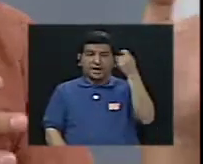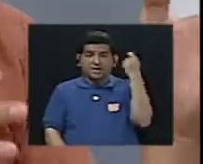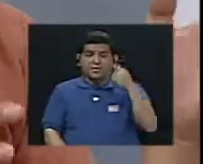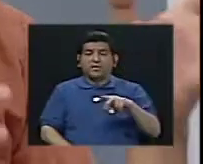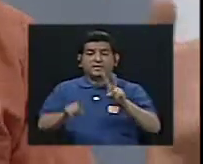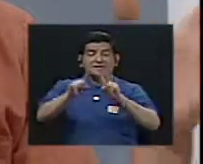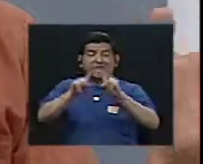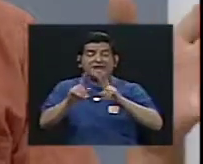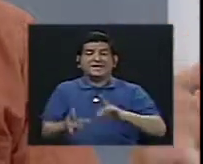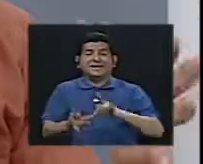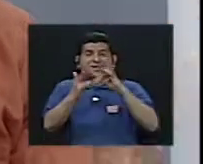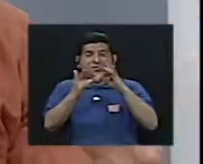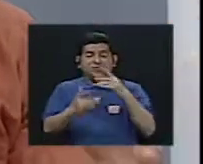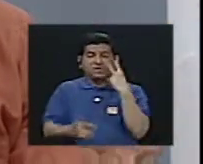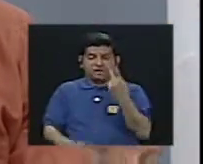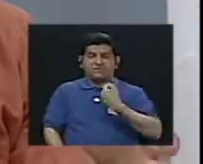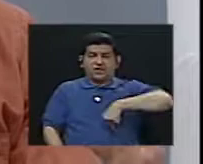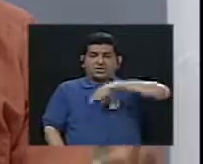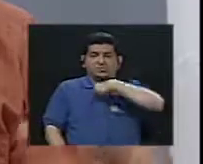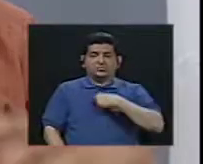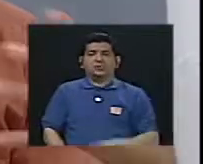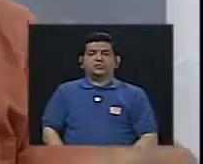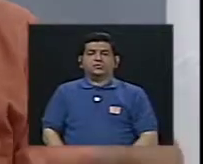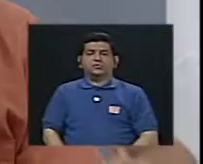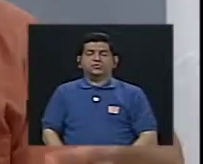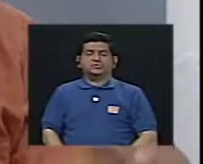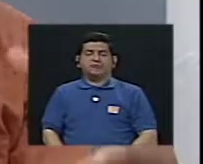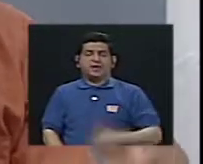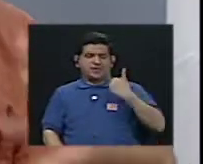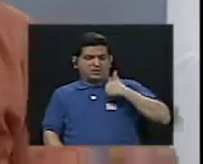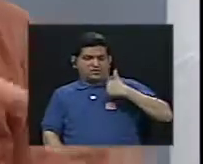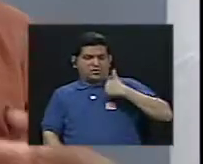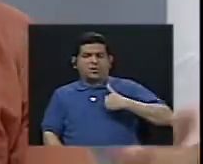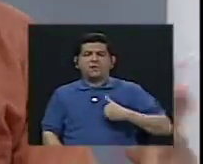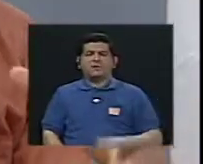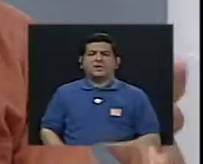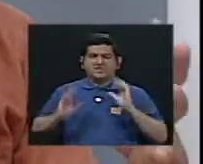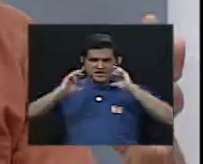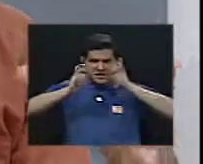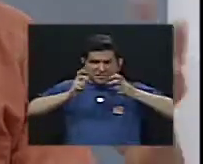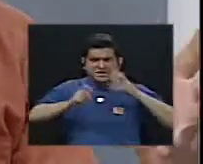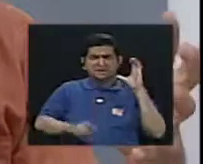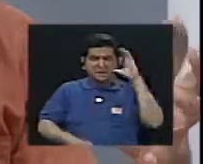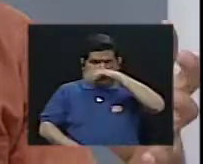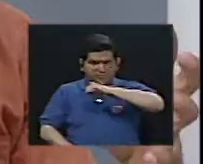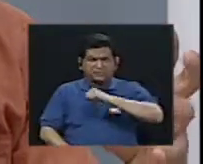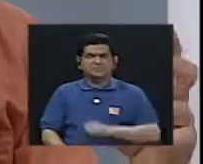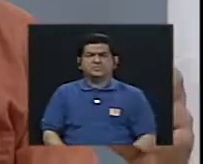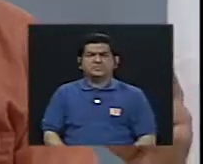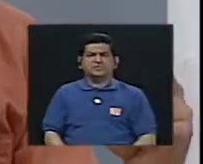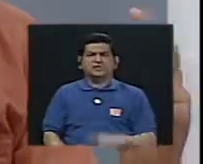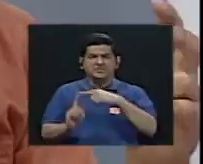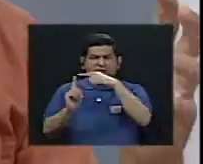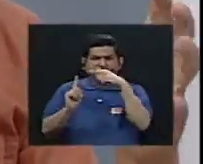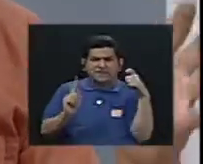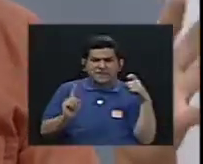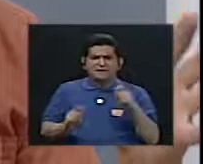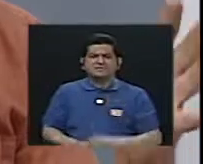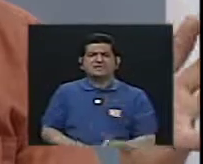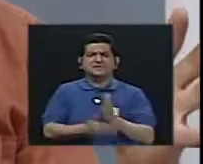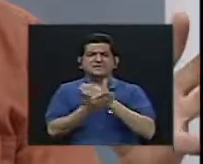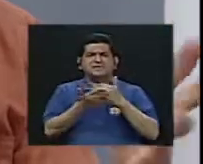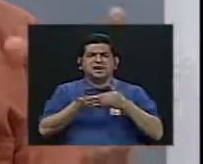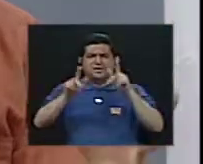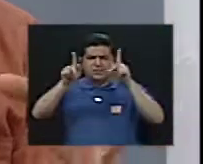Nicoya en particular, se sigue viendo que somos hombres del maíz, porque lo Así que es. Comemos es maíz, y también uno se da cuenta a partir de esto, porque aquello que a algunos